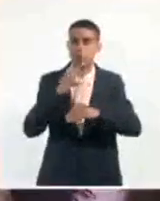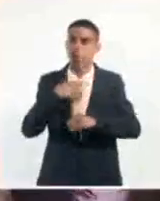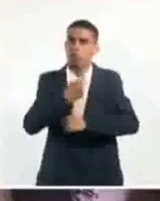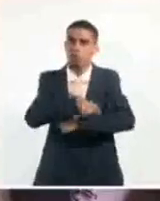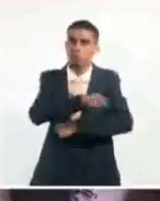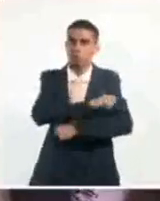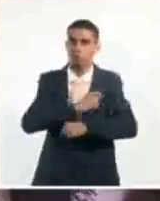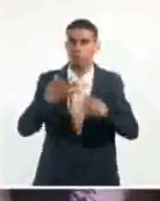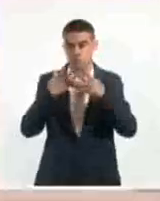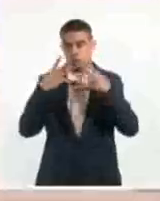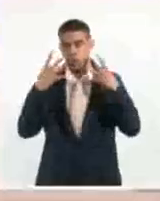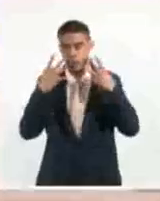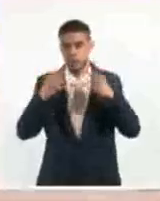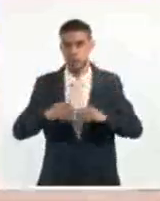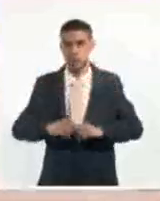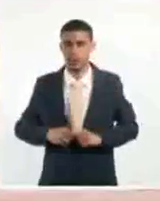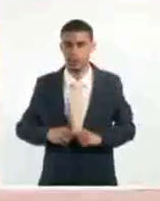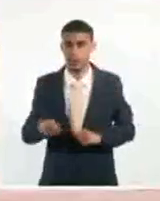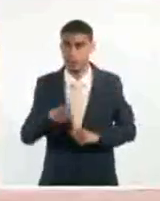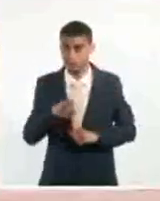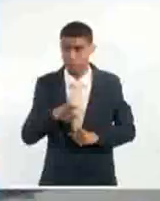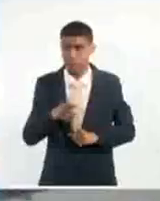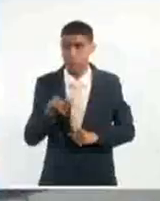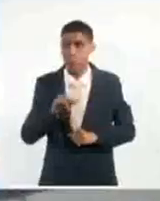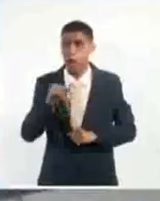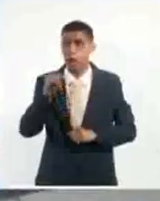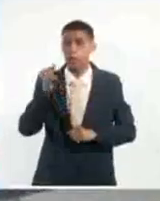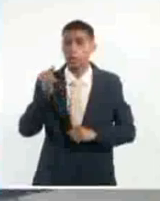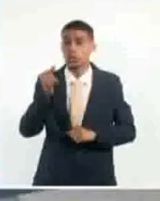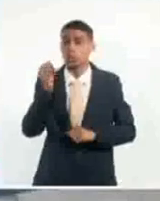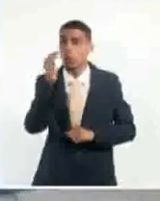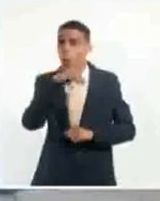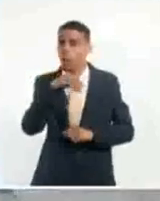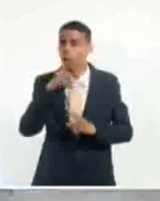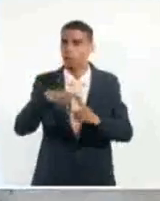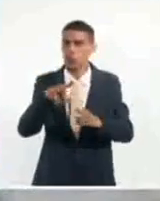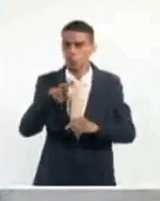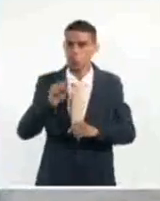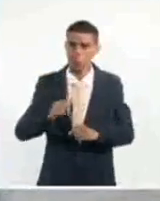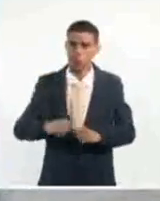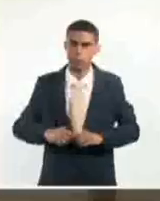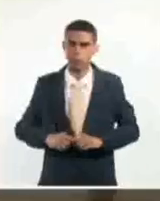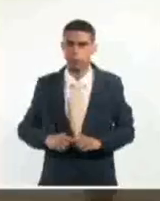una práctica que constituye innovación en el trabajo comunitario y social.